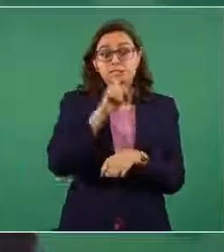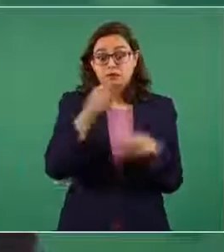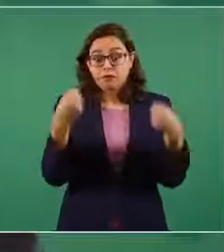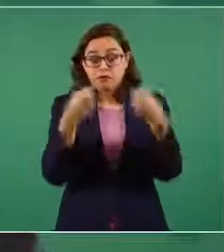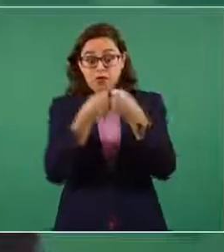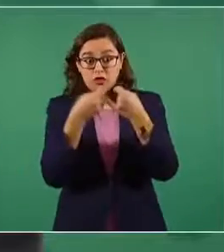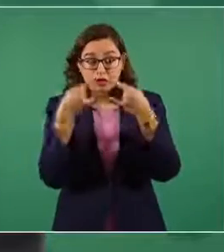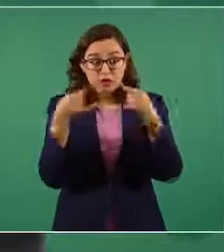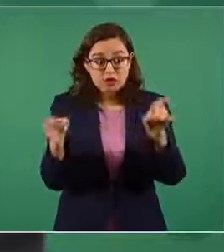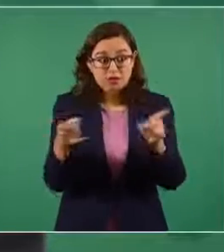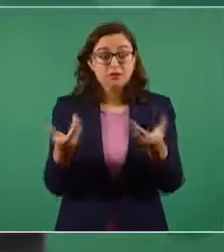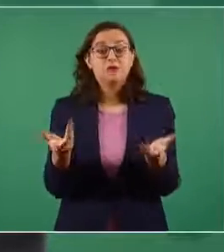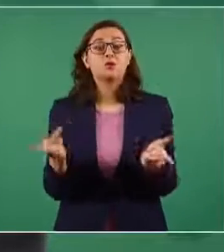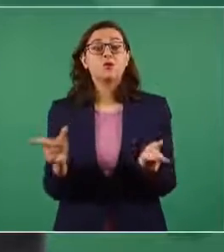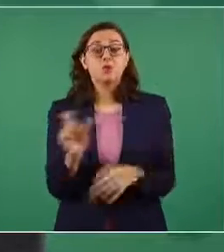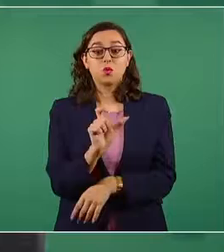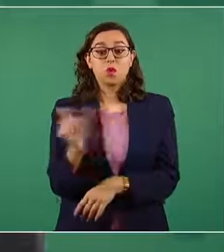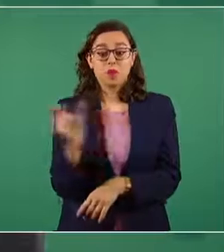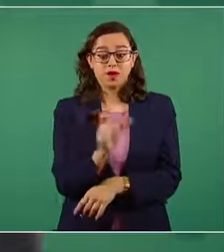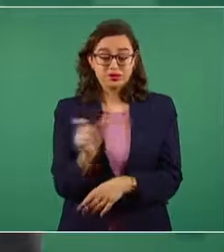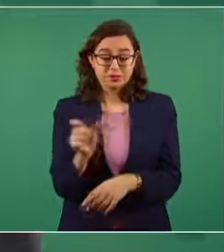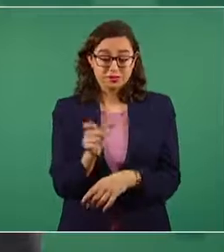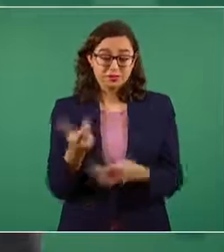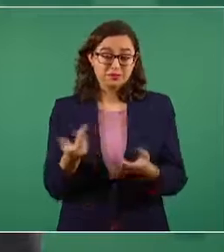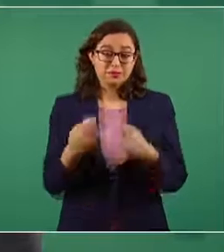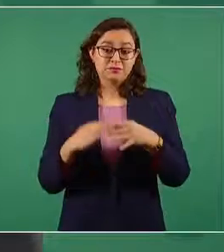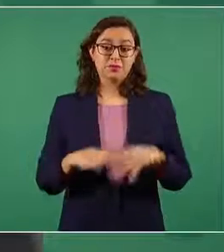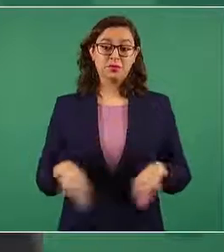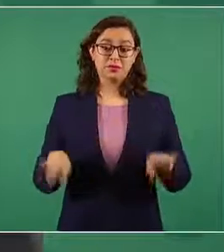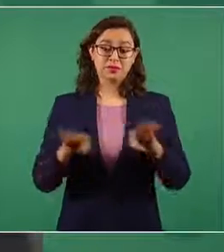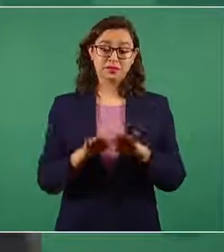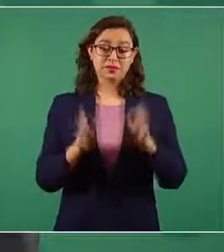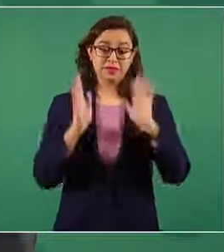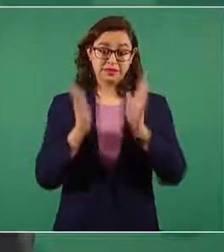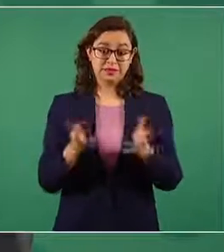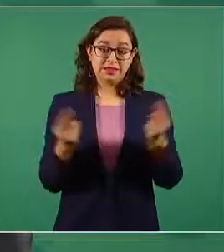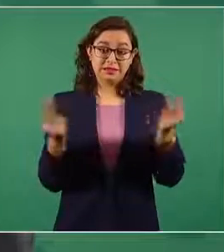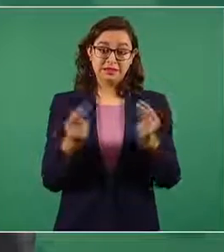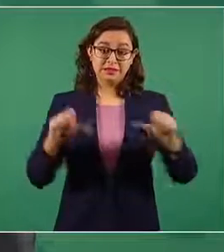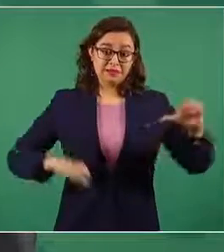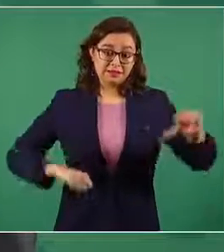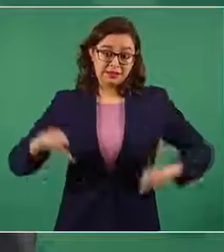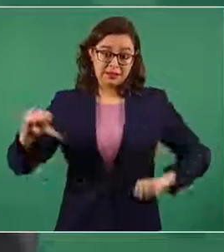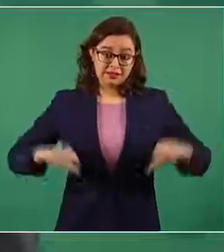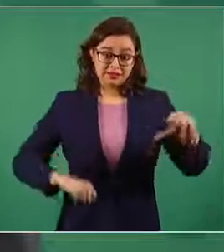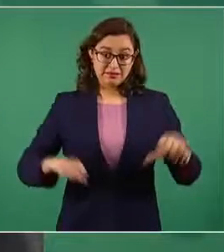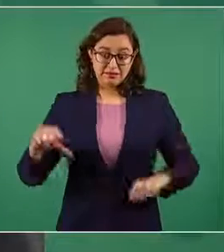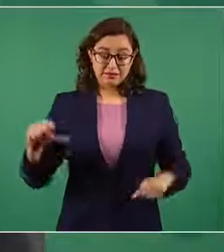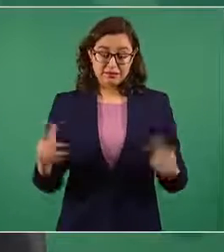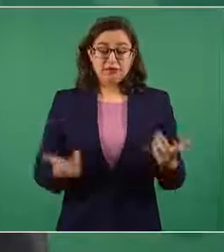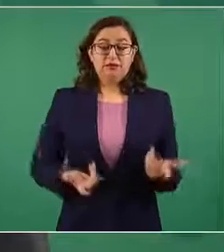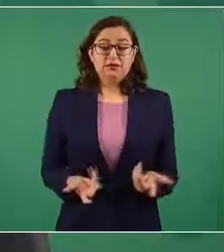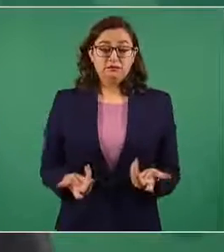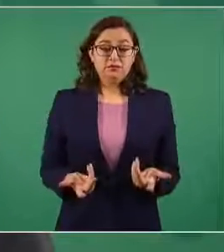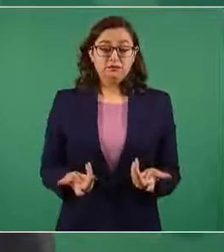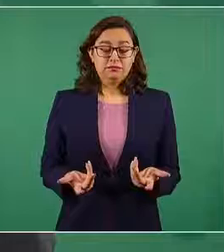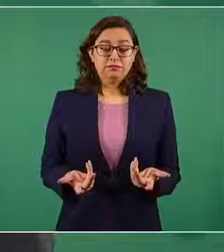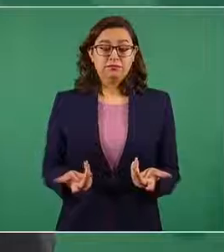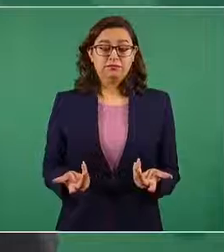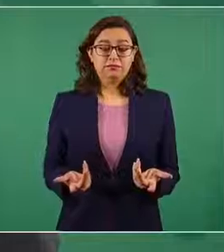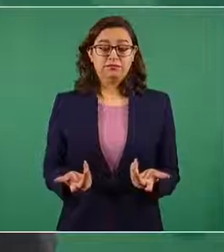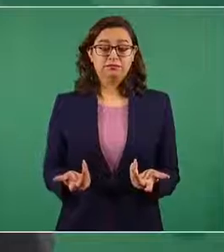reabrir lo que son las actividades que ellos consideran que no son esenciales, reabrir a una